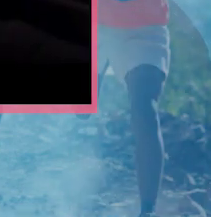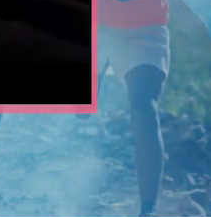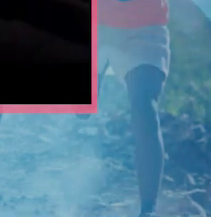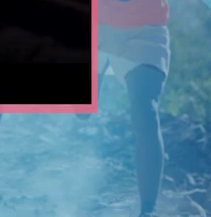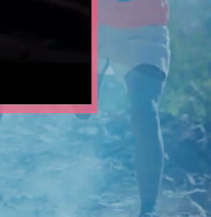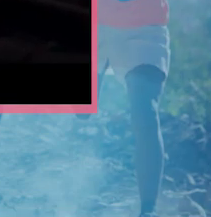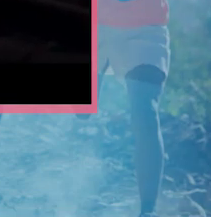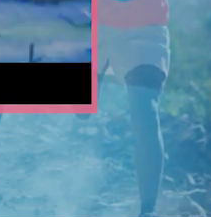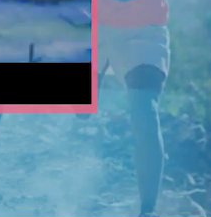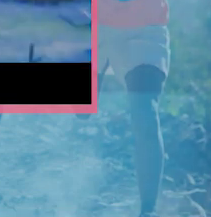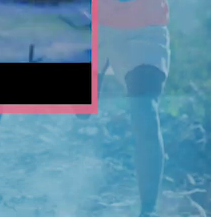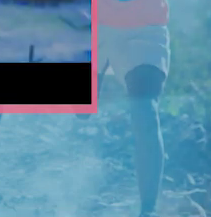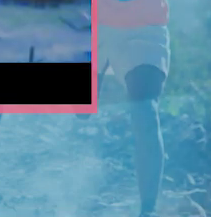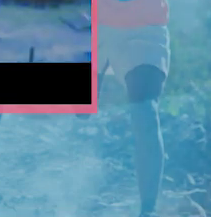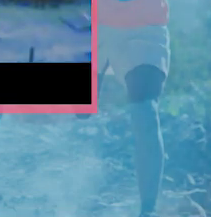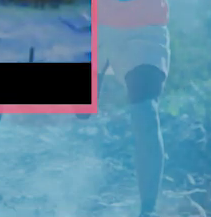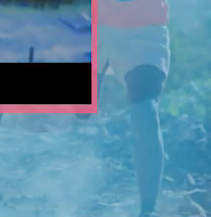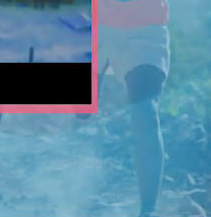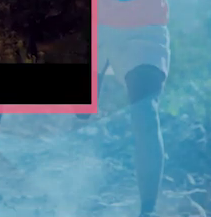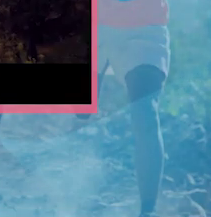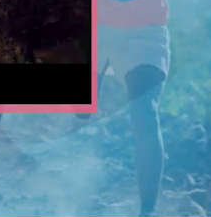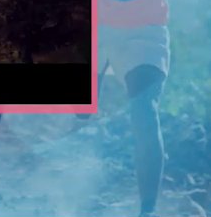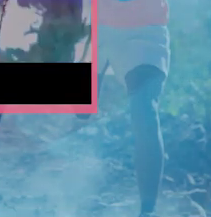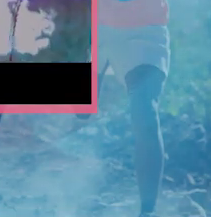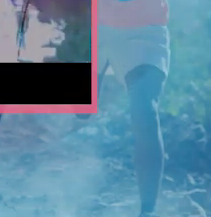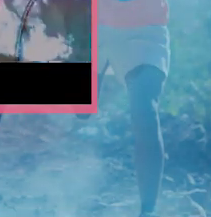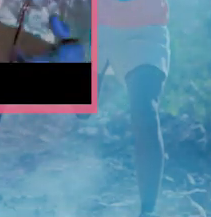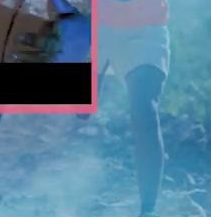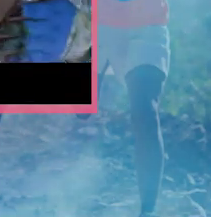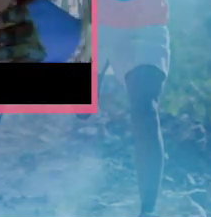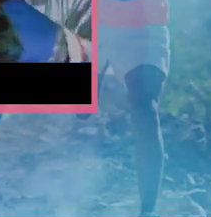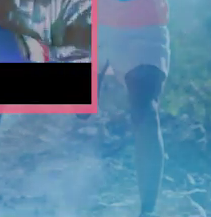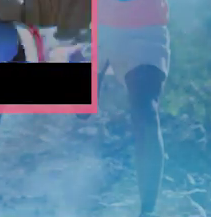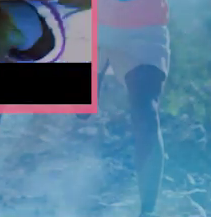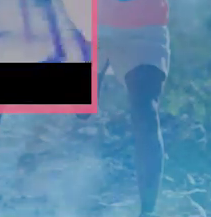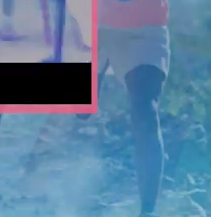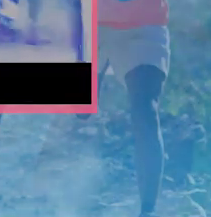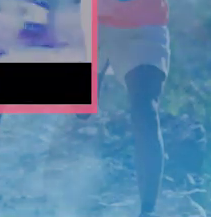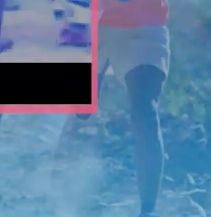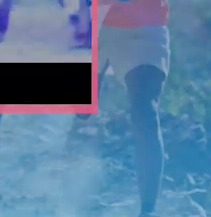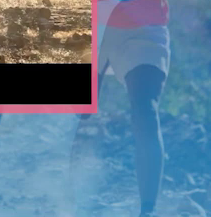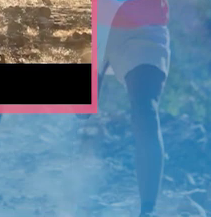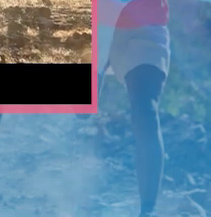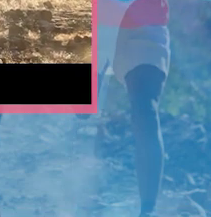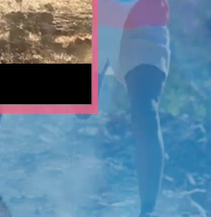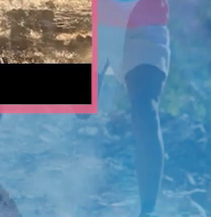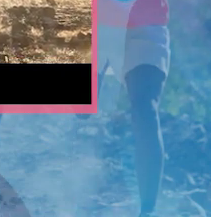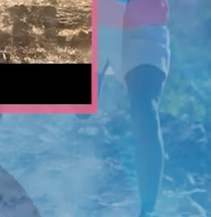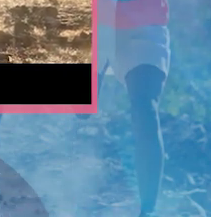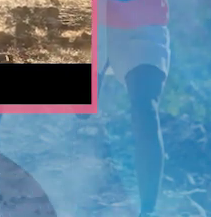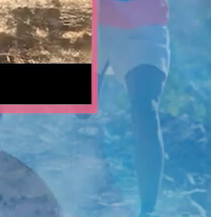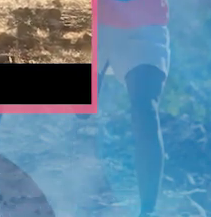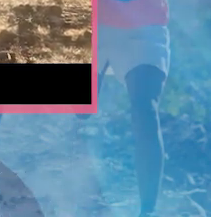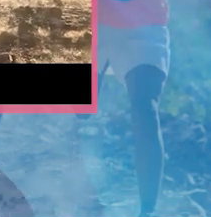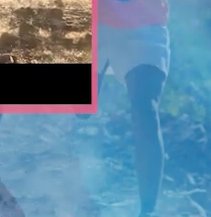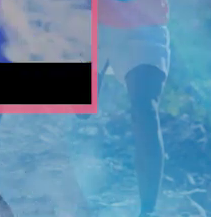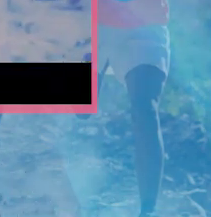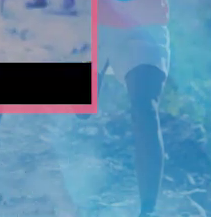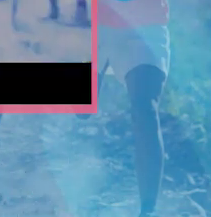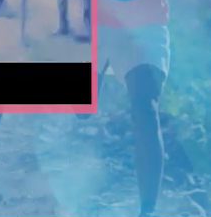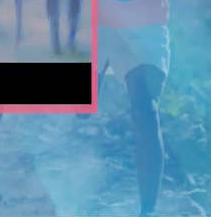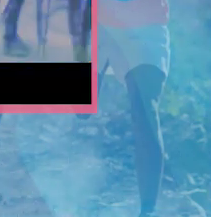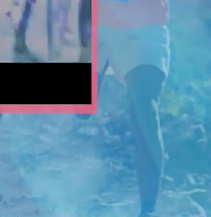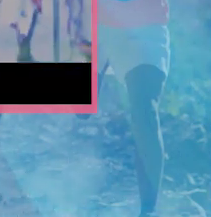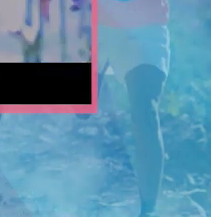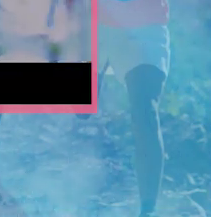tan ojeco mi cola sierra copere aimba sabe que así te perre marran chihuahua echirara muria poco a la raíz